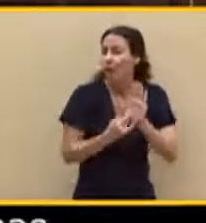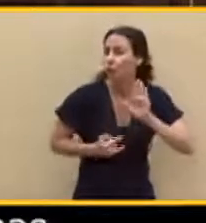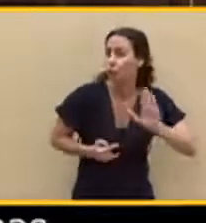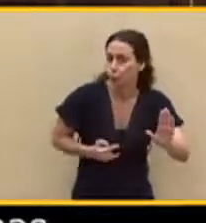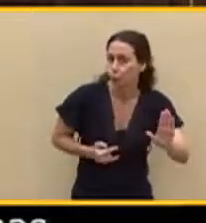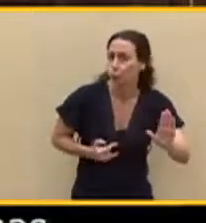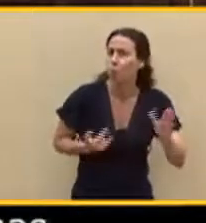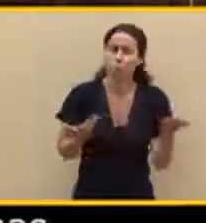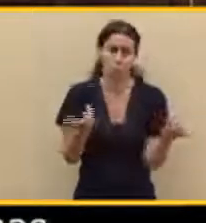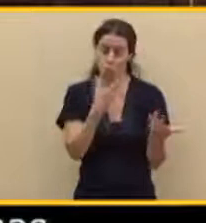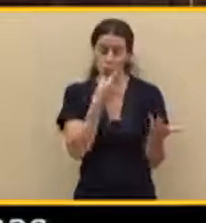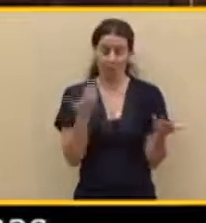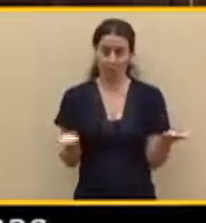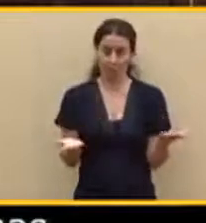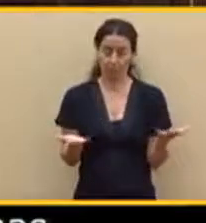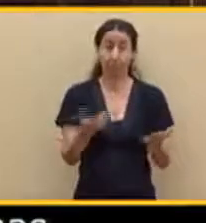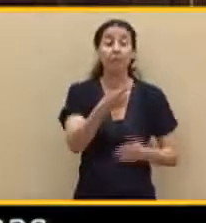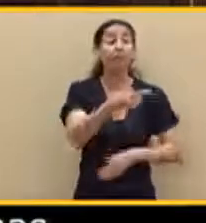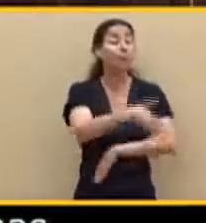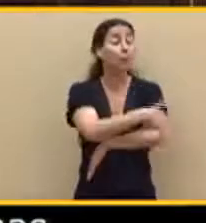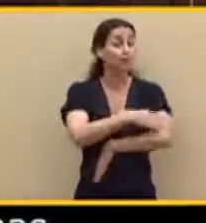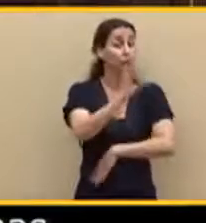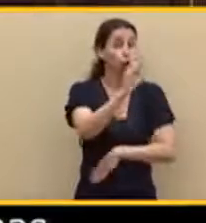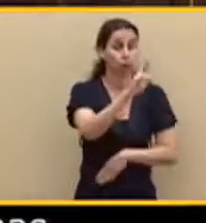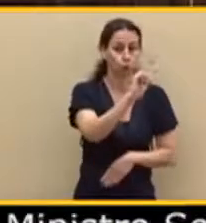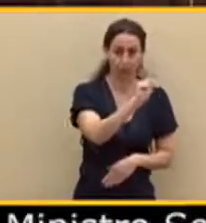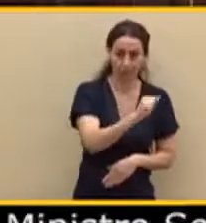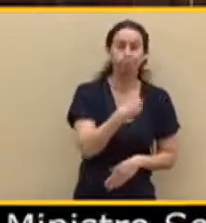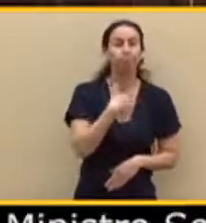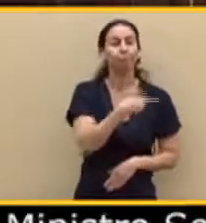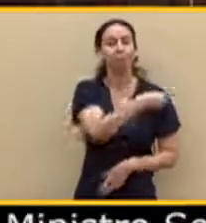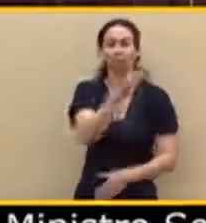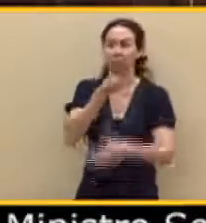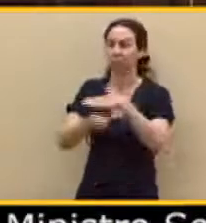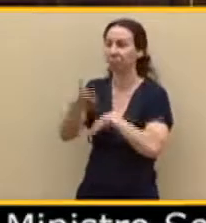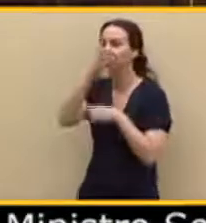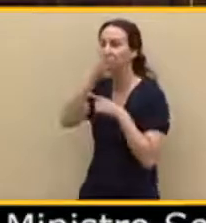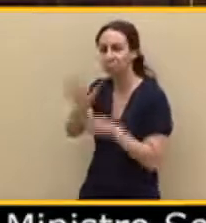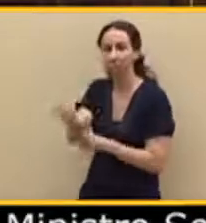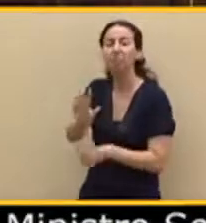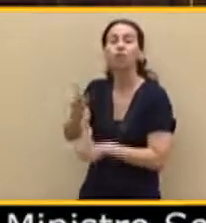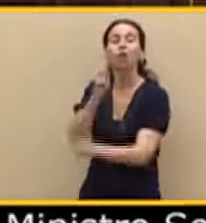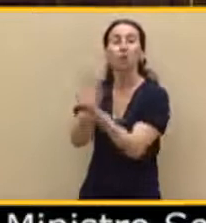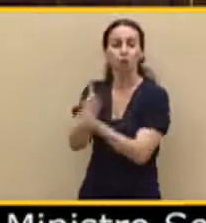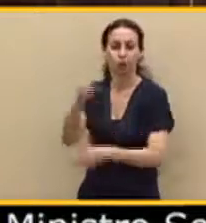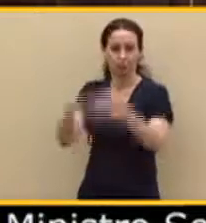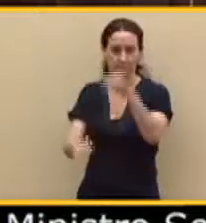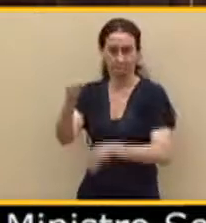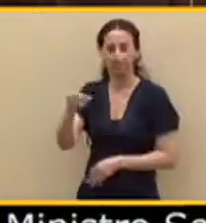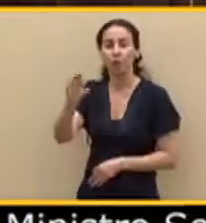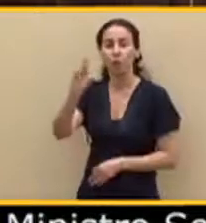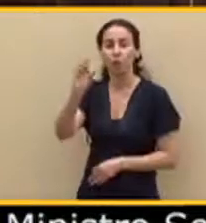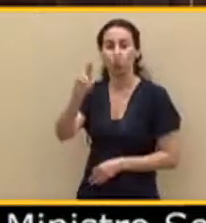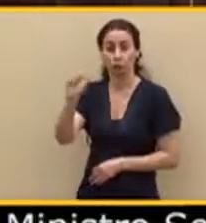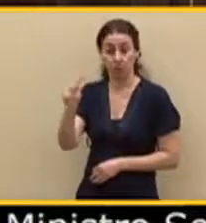sencillo. Fíjense, el ministro Soria presentaba una querella contra la magistrada Victoria Rosell y, para asegurar su admisión, un juez, el